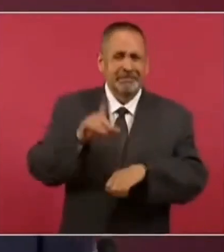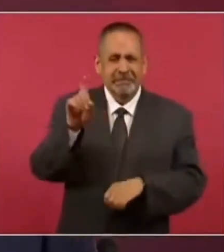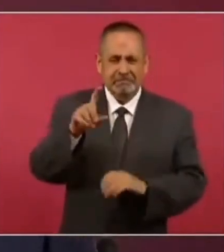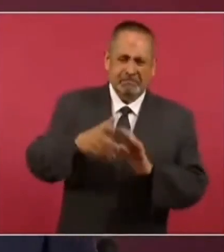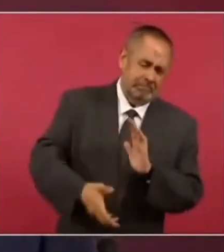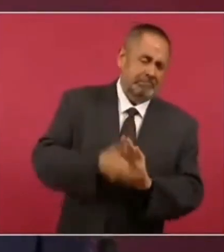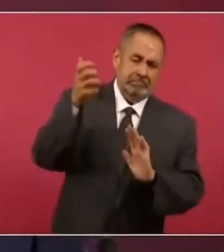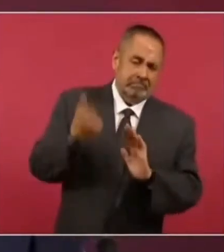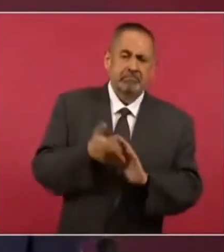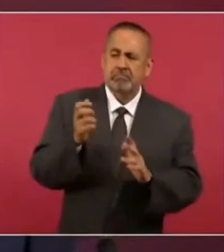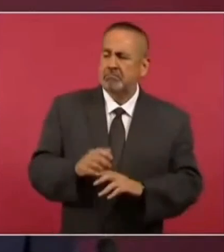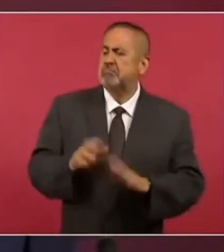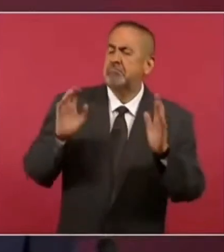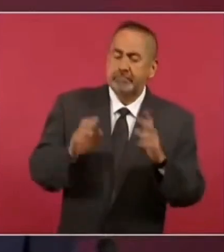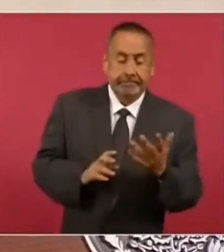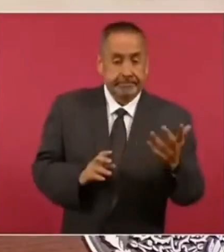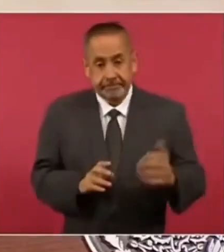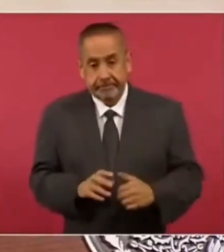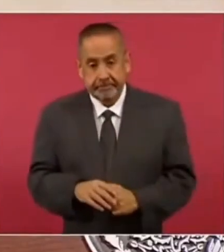no quieren